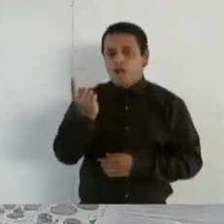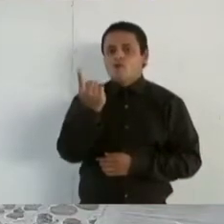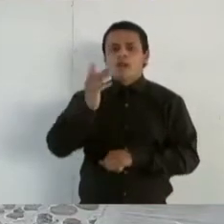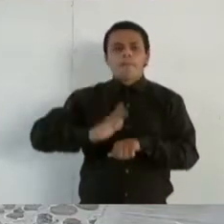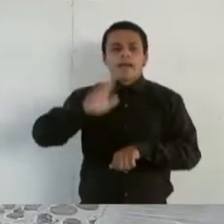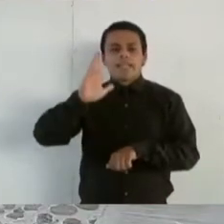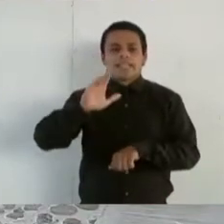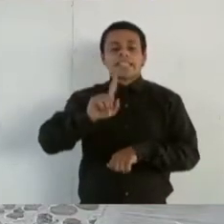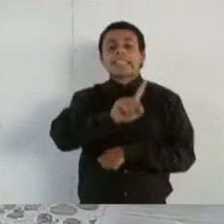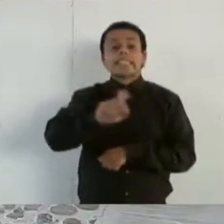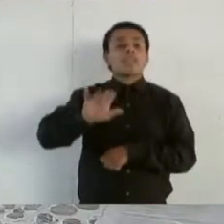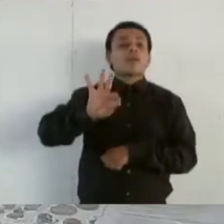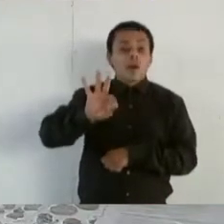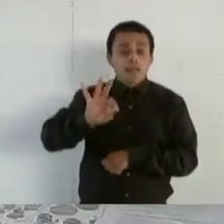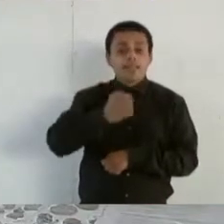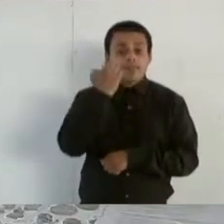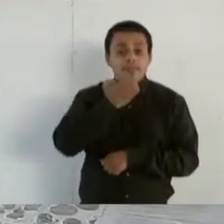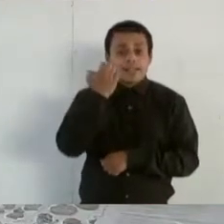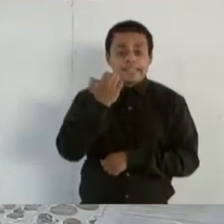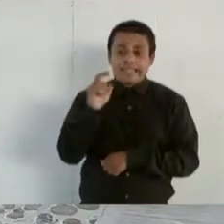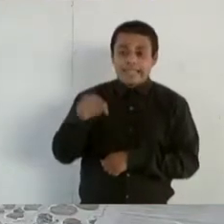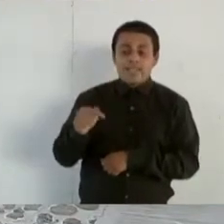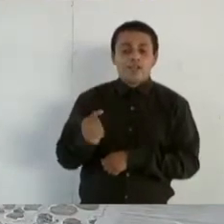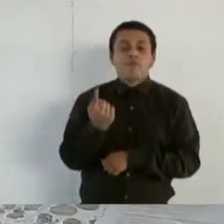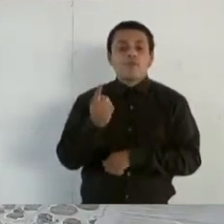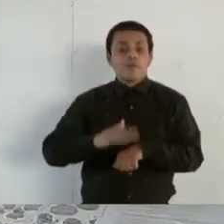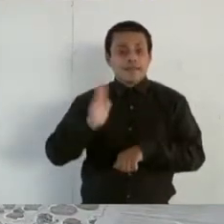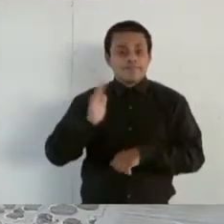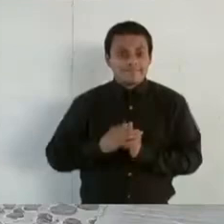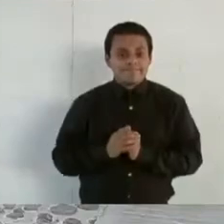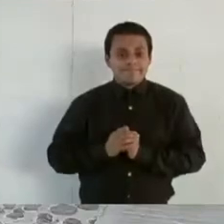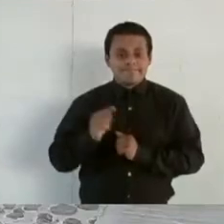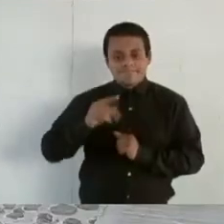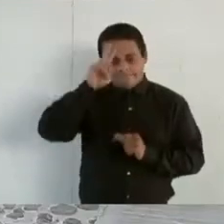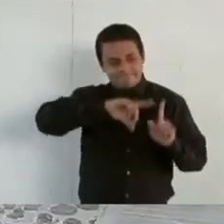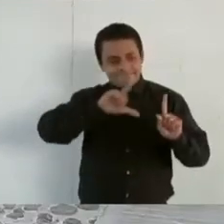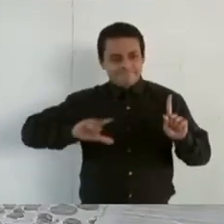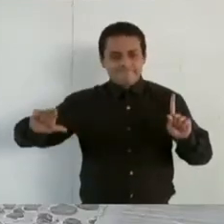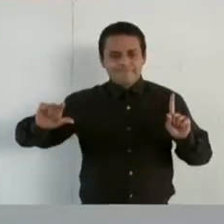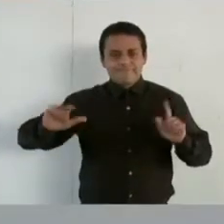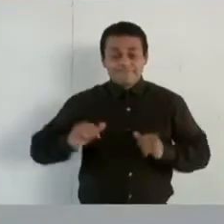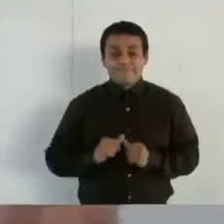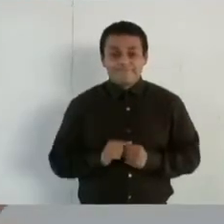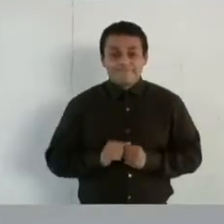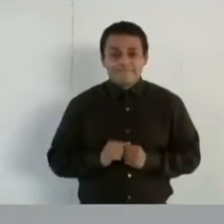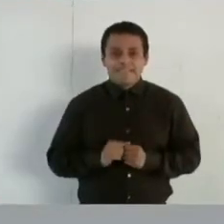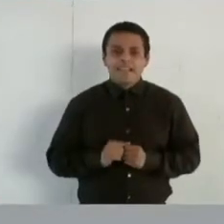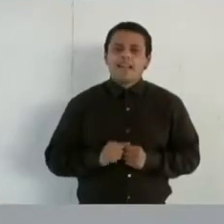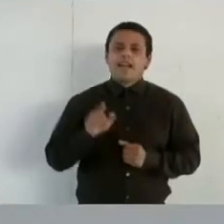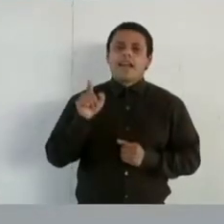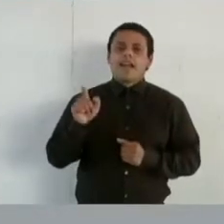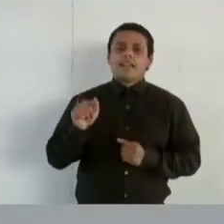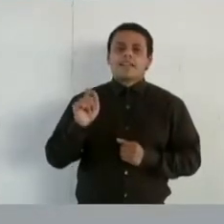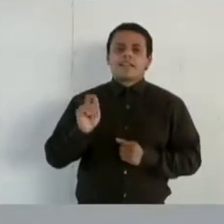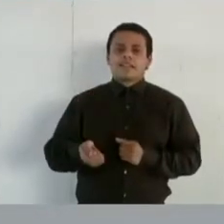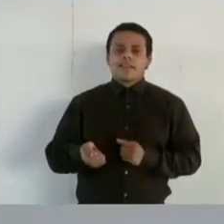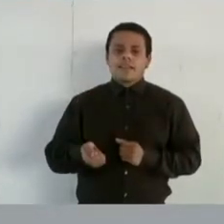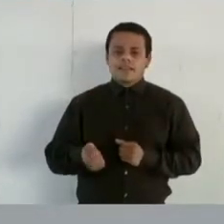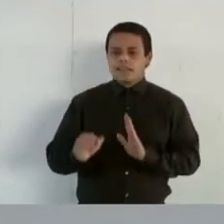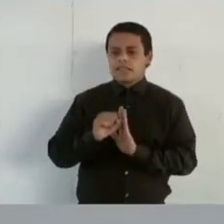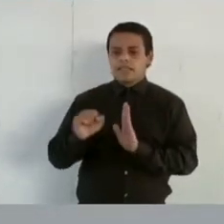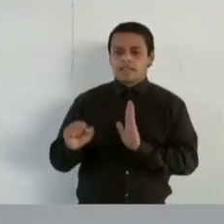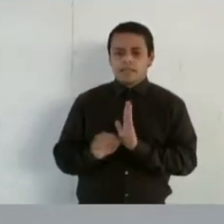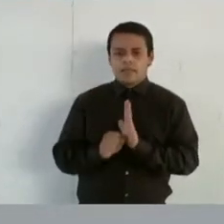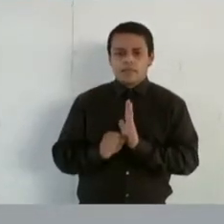Son 140 escuelas en todo el país del Sistema de